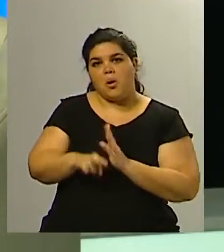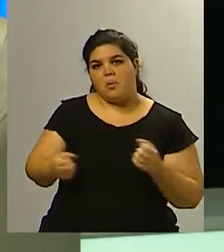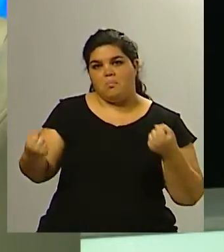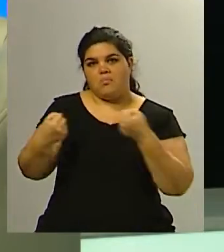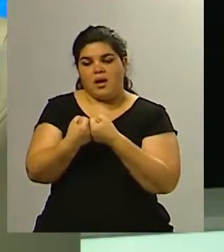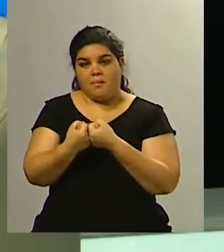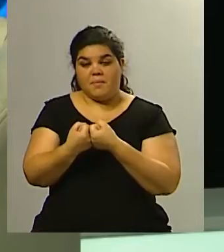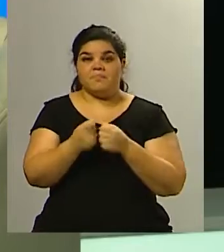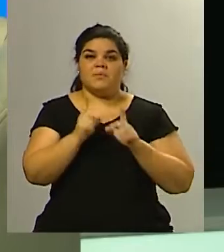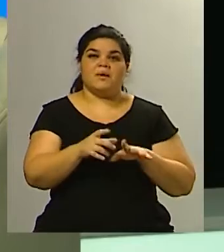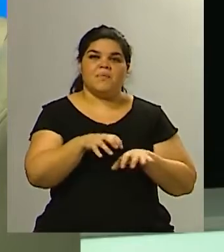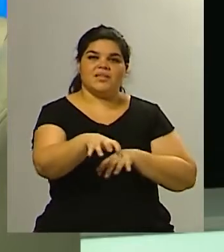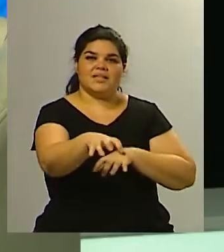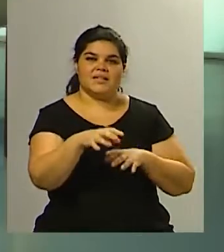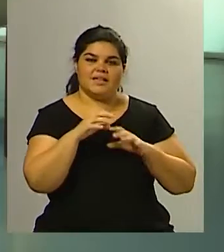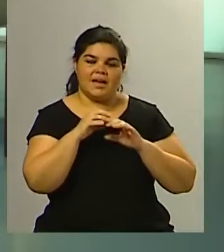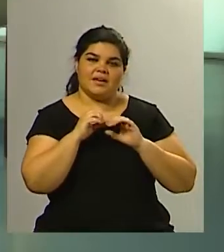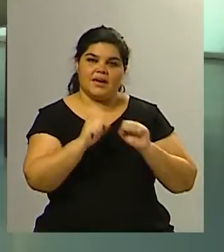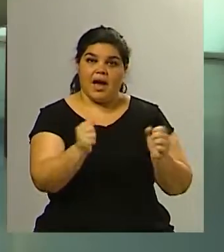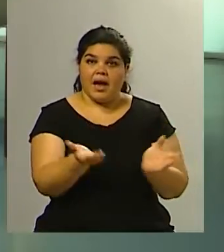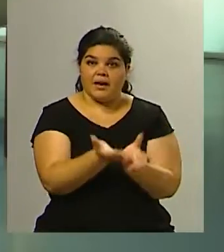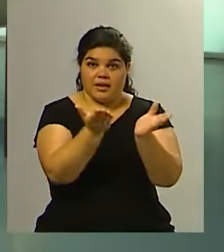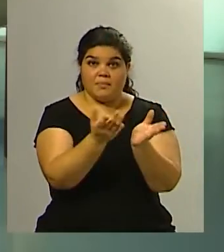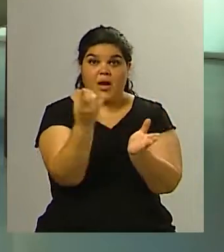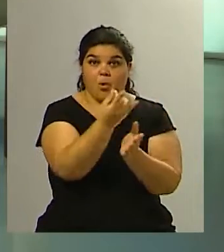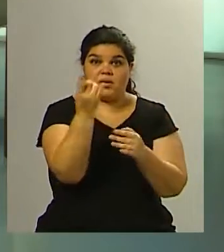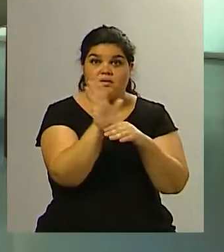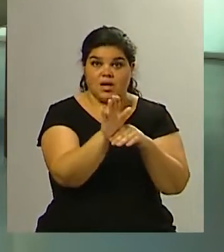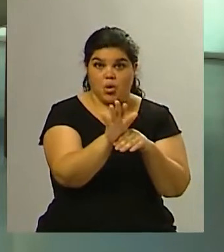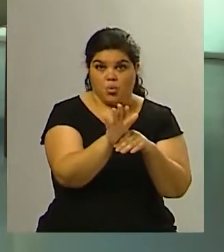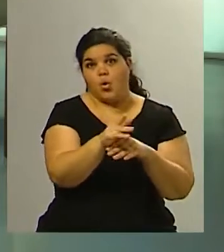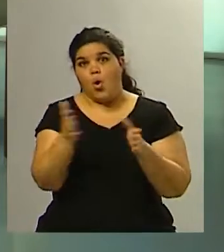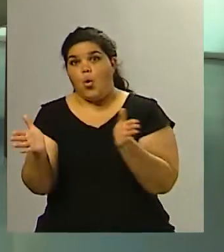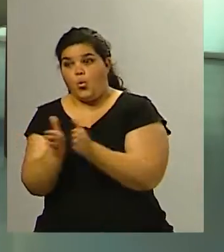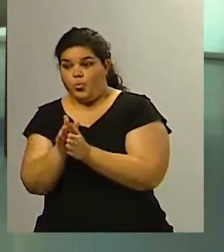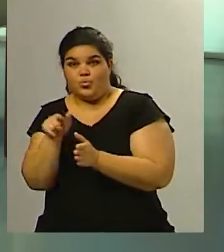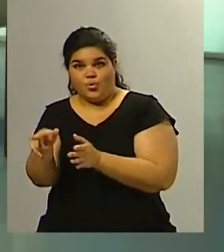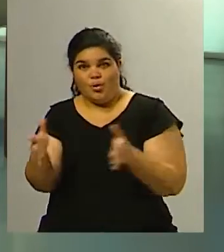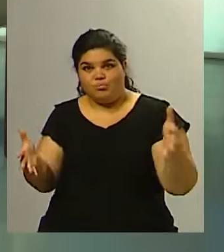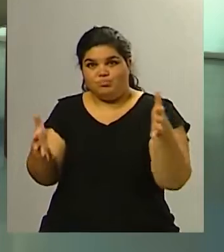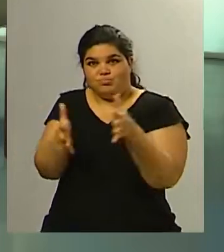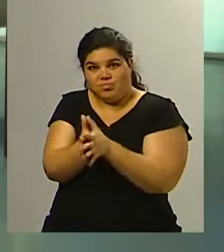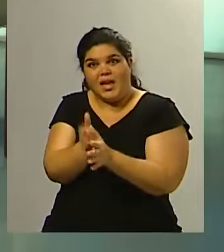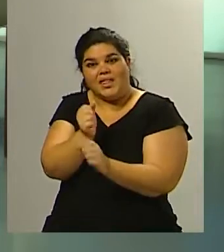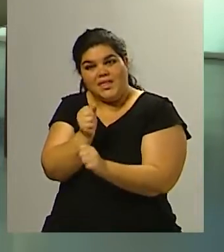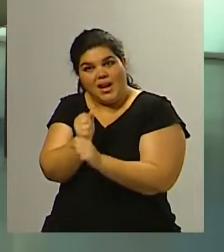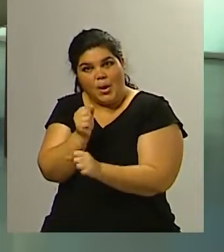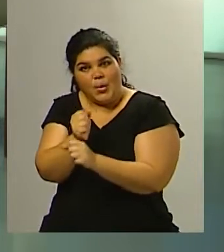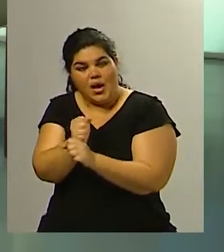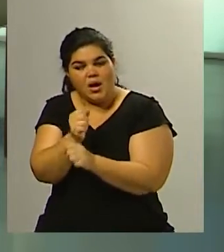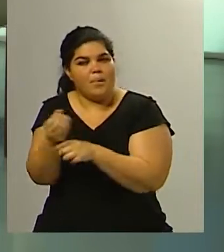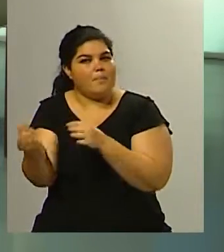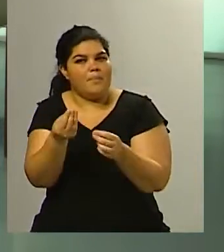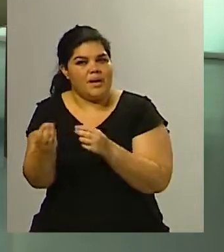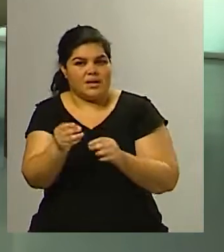Secretaría Académica de la Universidad Nacional de Cuyo, en donde a partir de esos resultados y a partir de poder hacer un análisis de